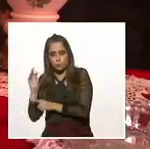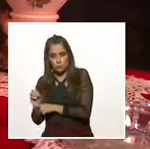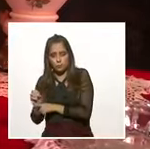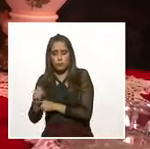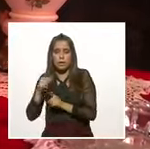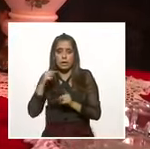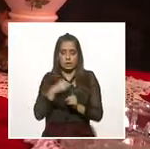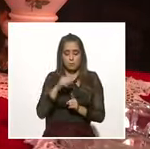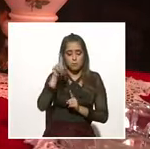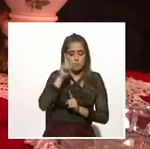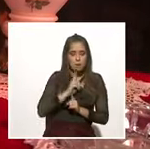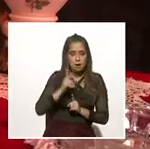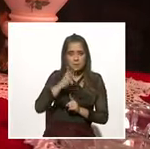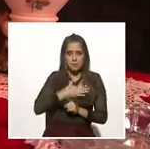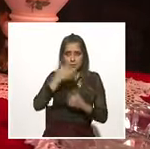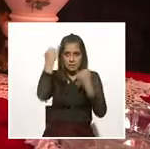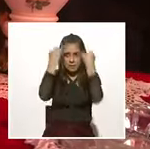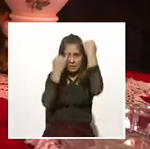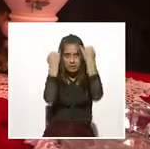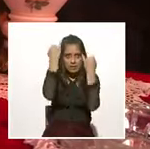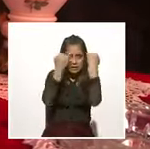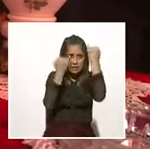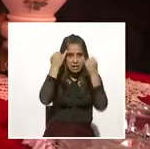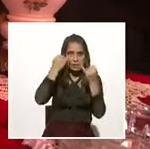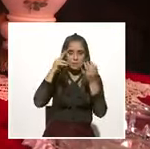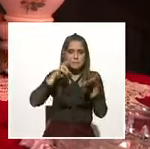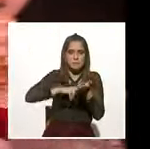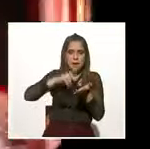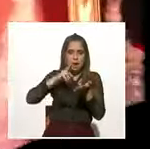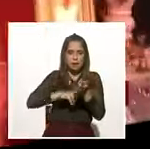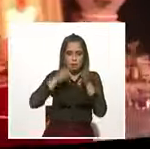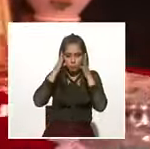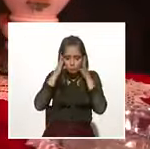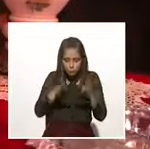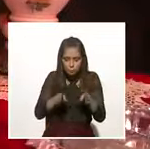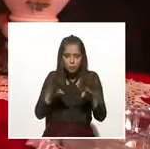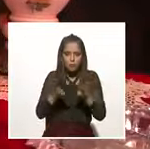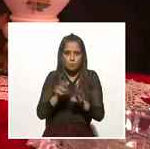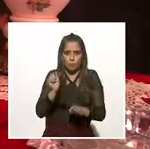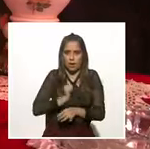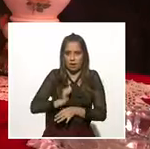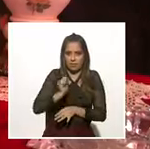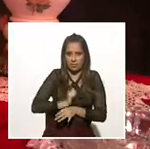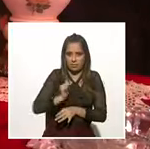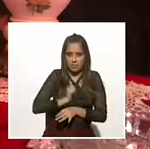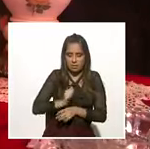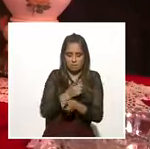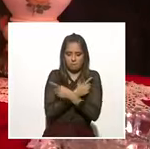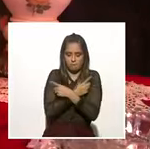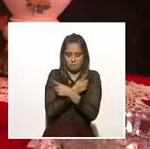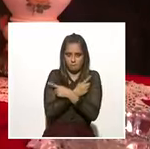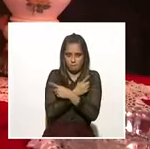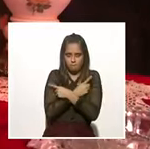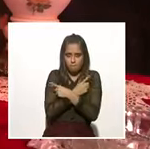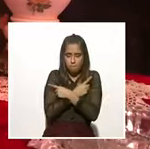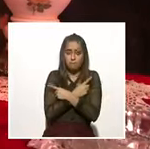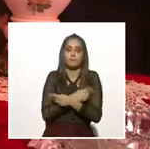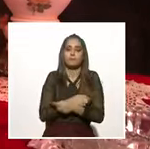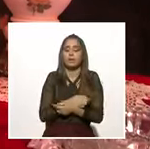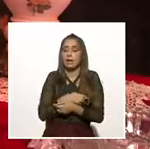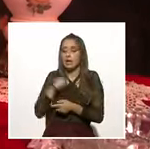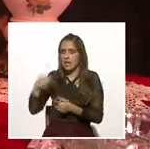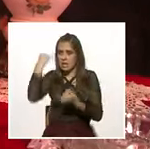mujer de ideales, de ideas y valores conservadores. Y ayuda a que los